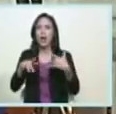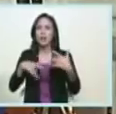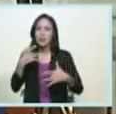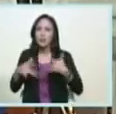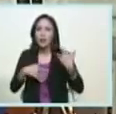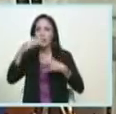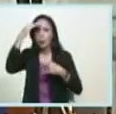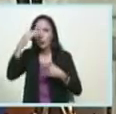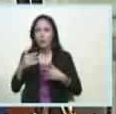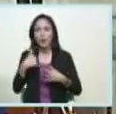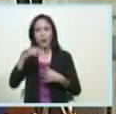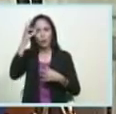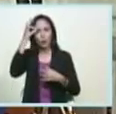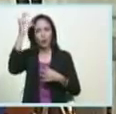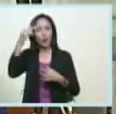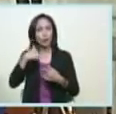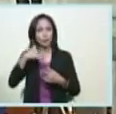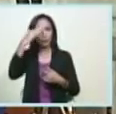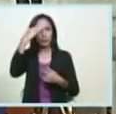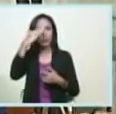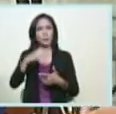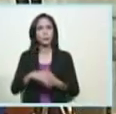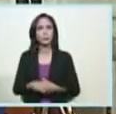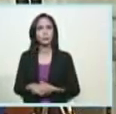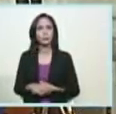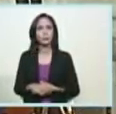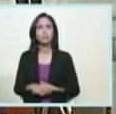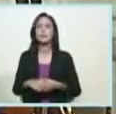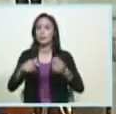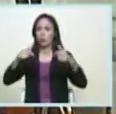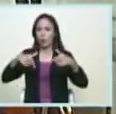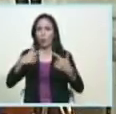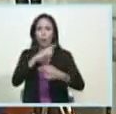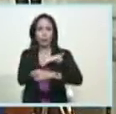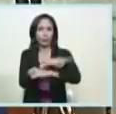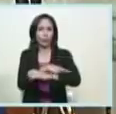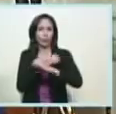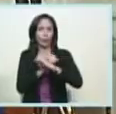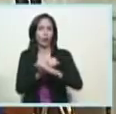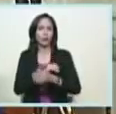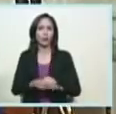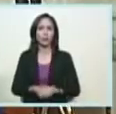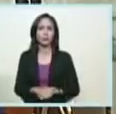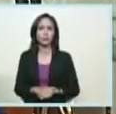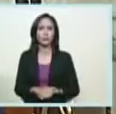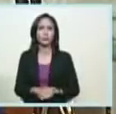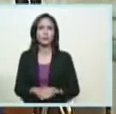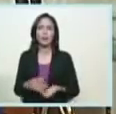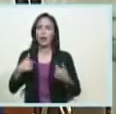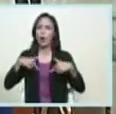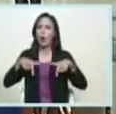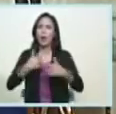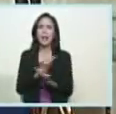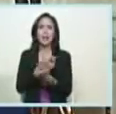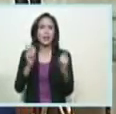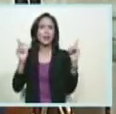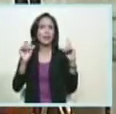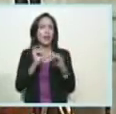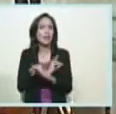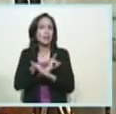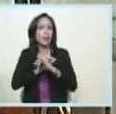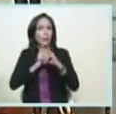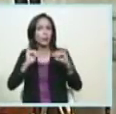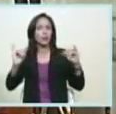lo creo hoy somos más fuertes que ayer hoy somos más libres e independientes que